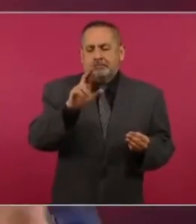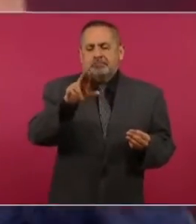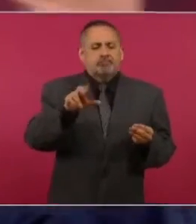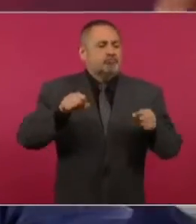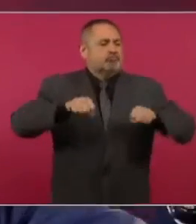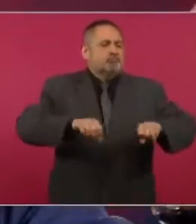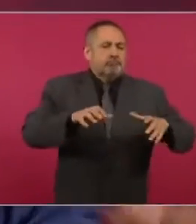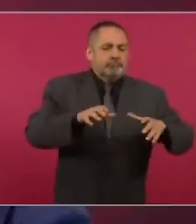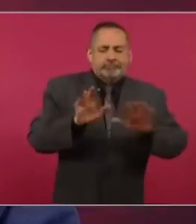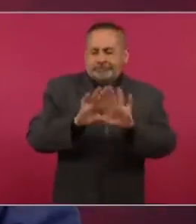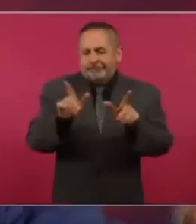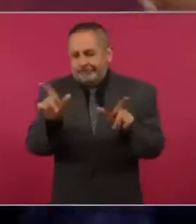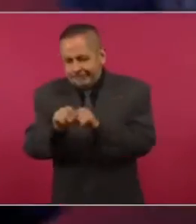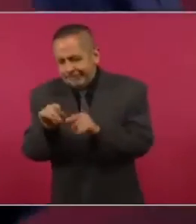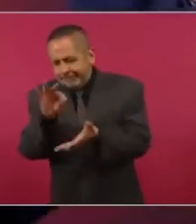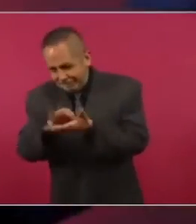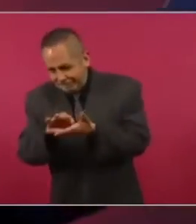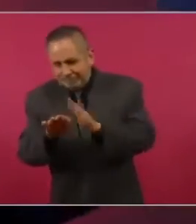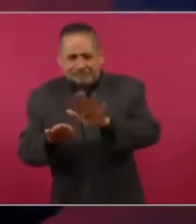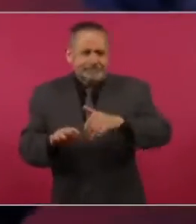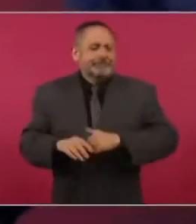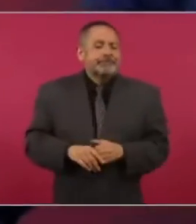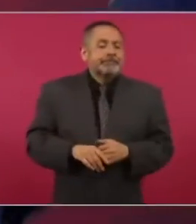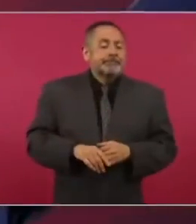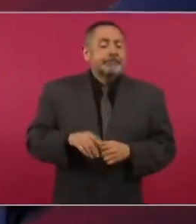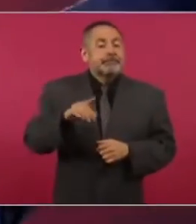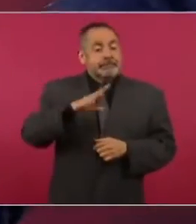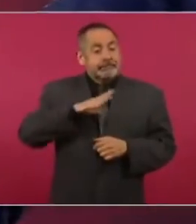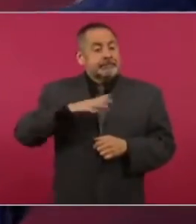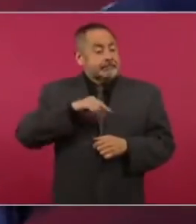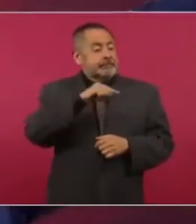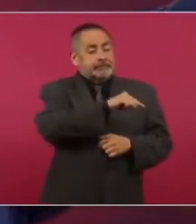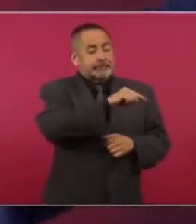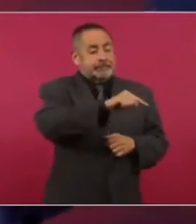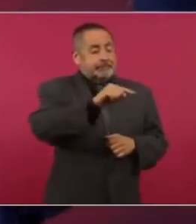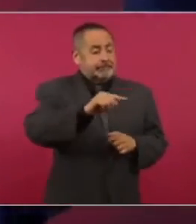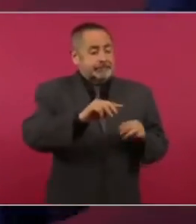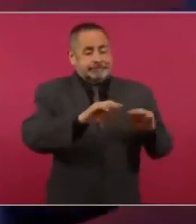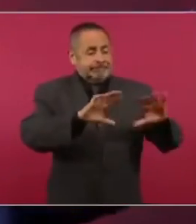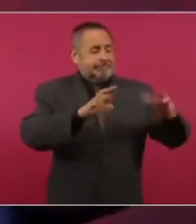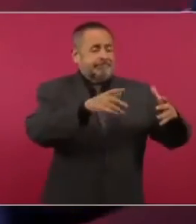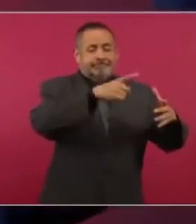pero ya se acabó. Bueno, entonces, como existe todo este tipo de